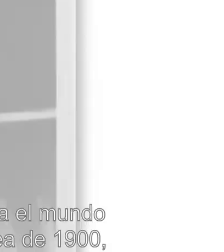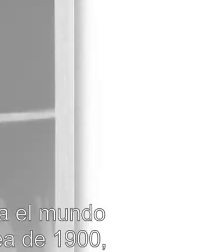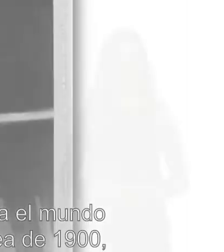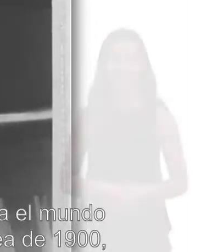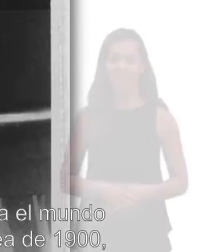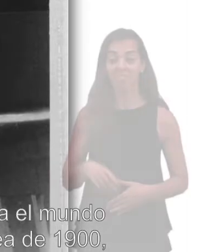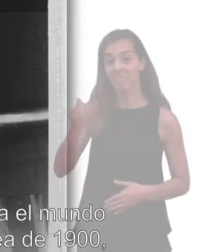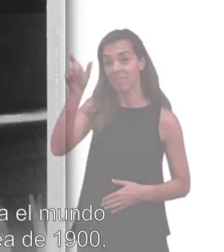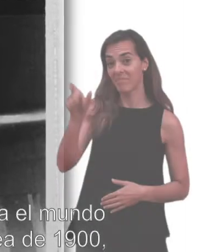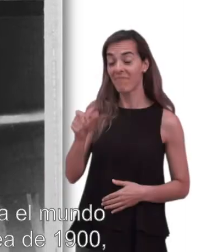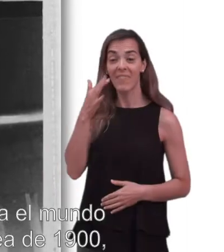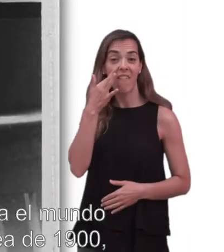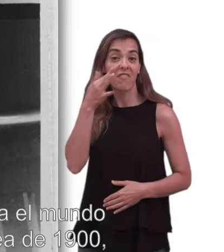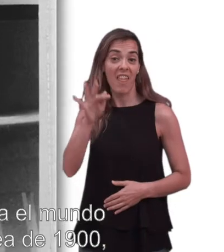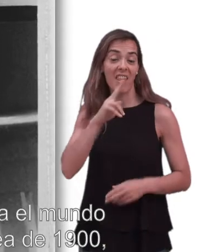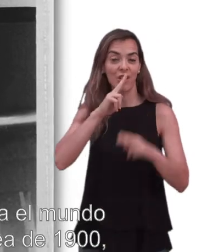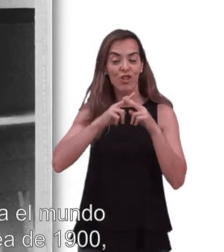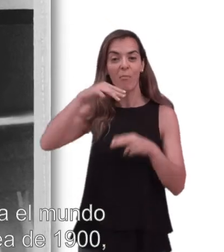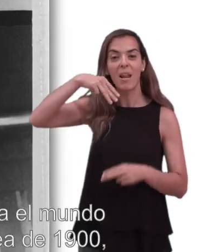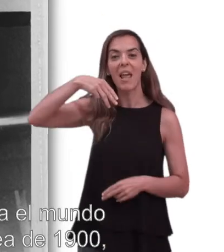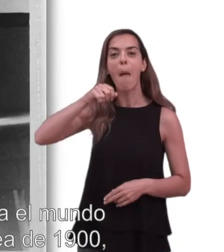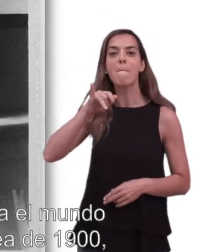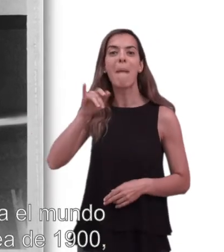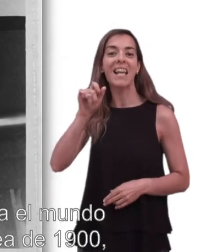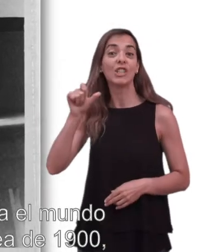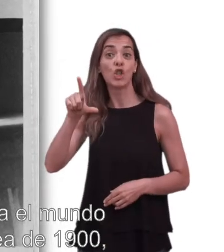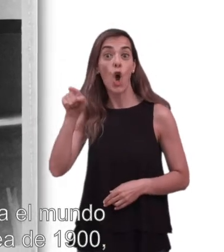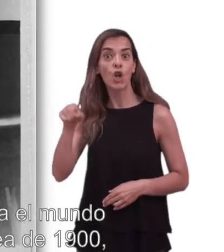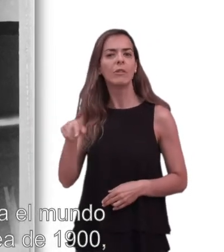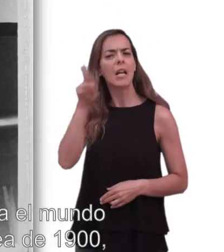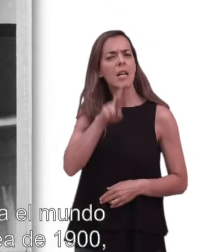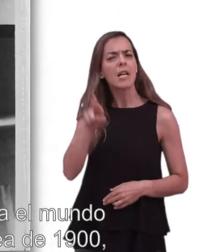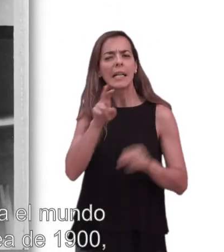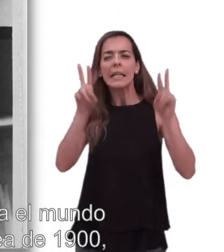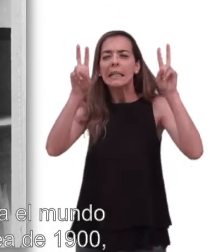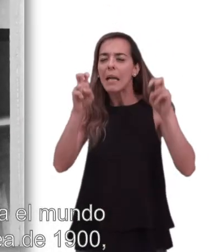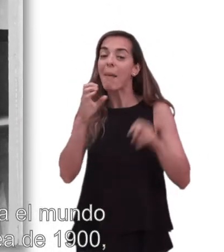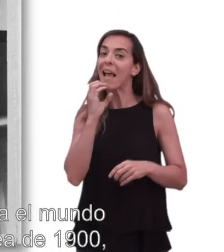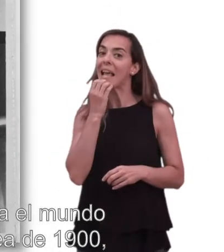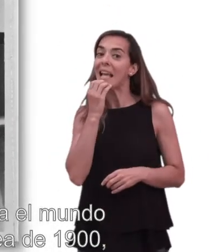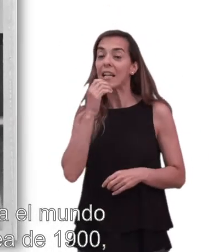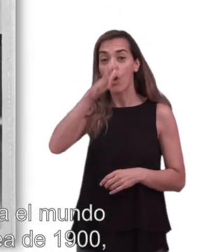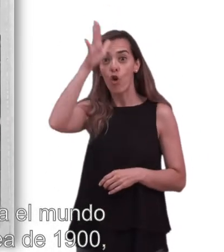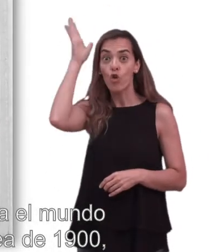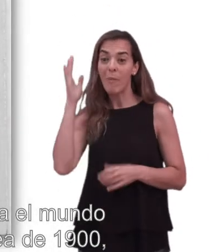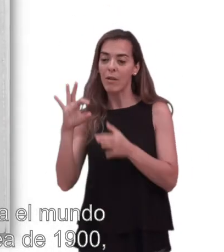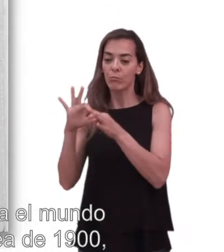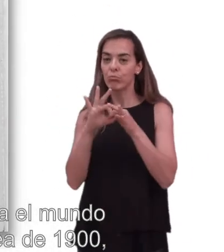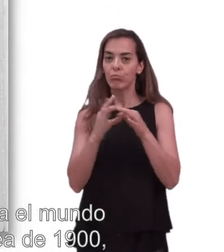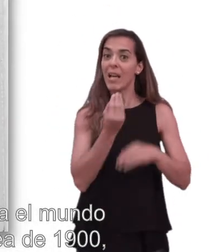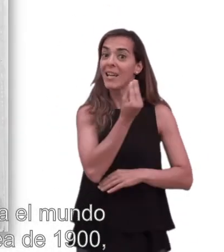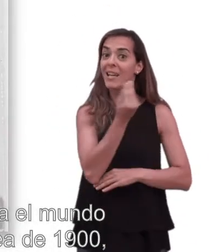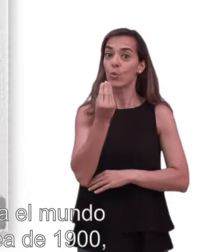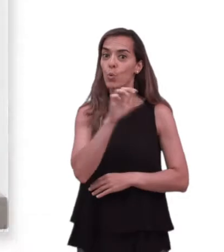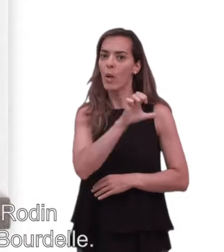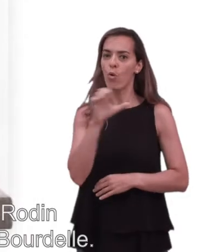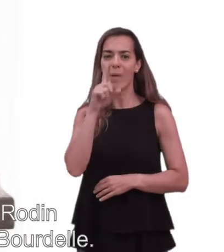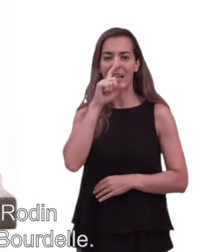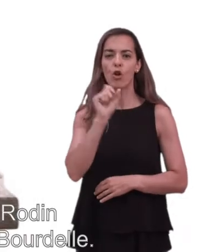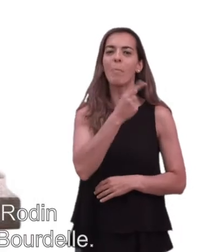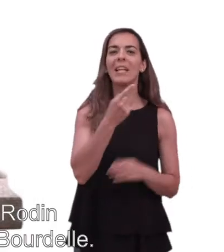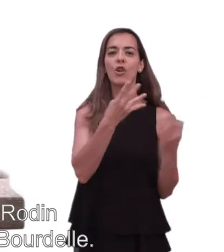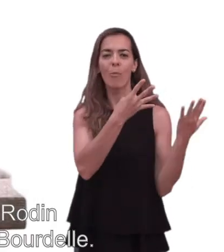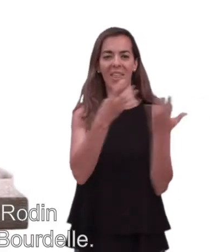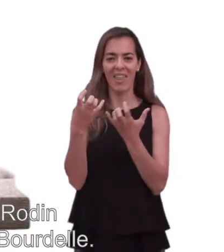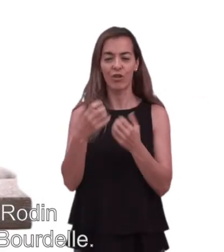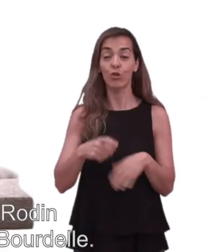El rosellonés Aristide Mayol recupera el mundo grecorromano en la escultura europea de 1900, dejando